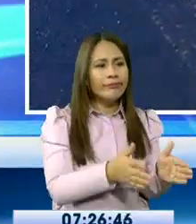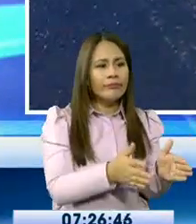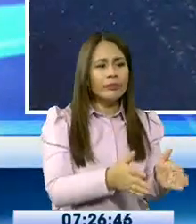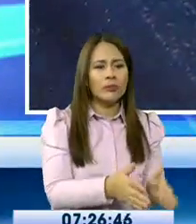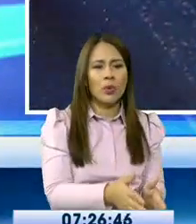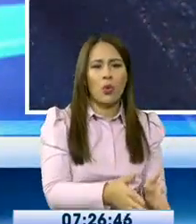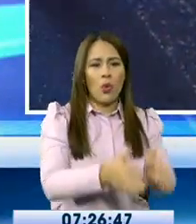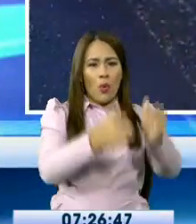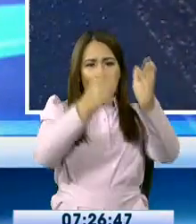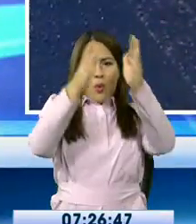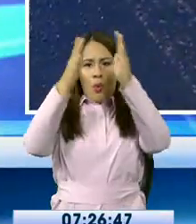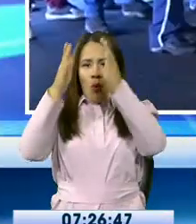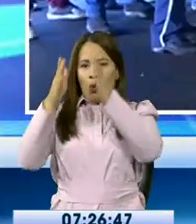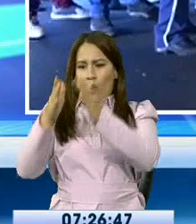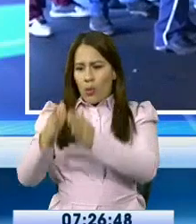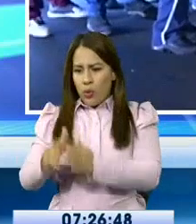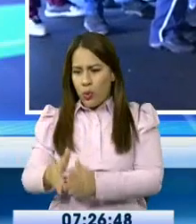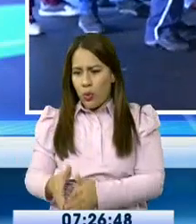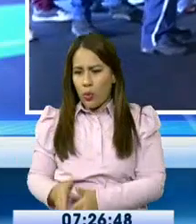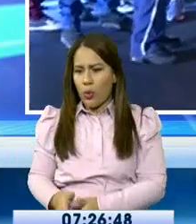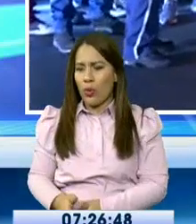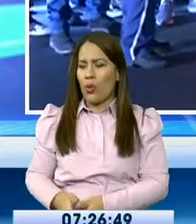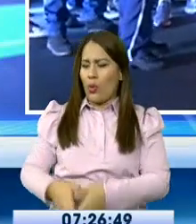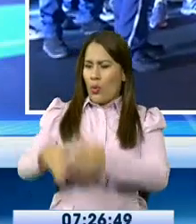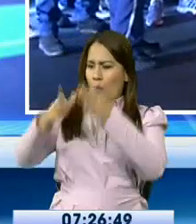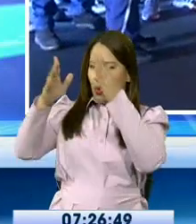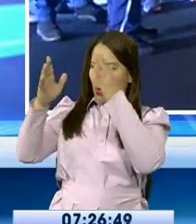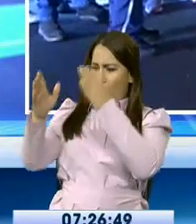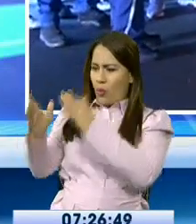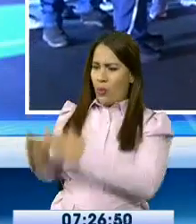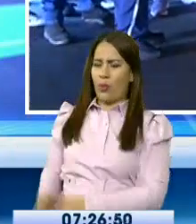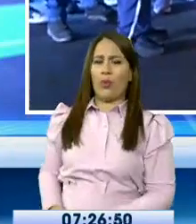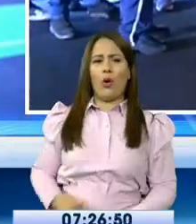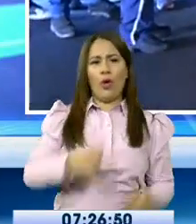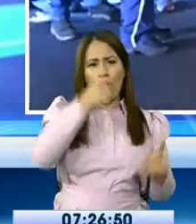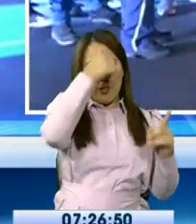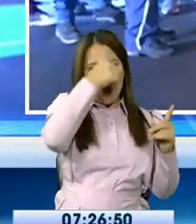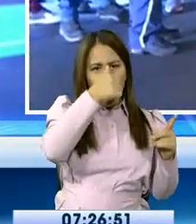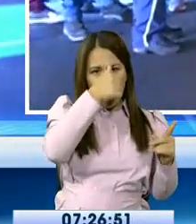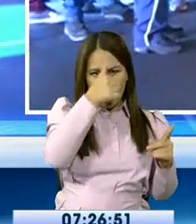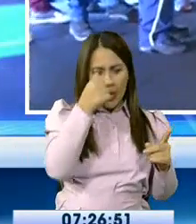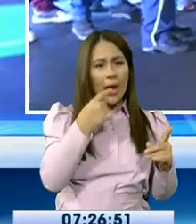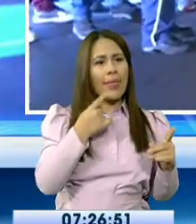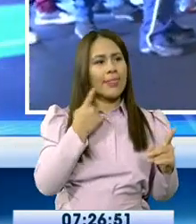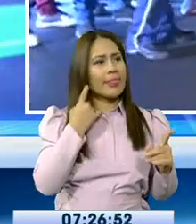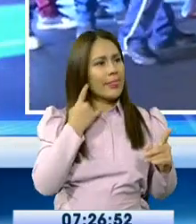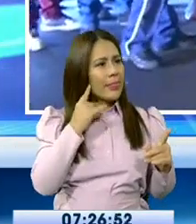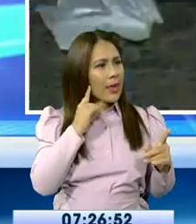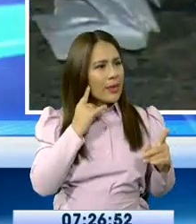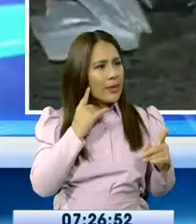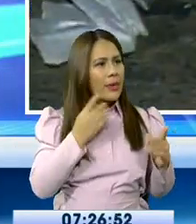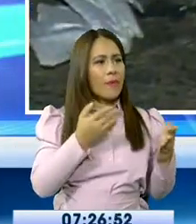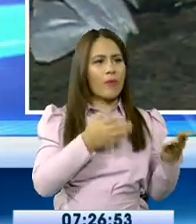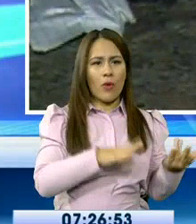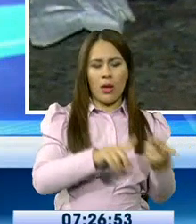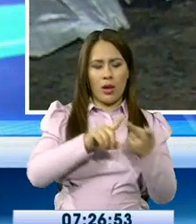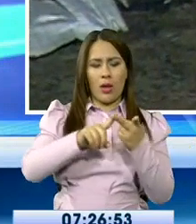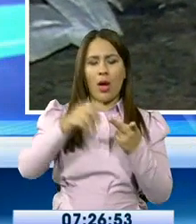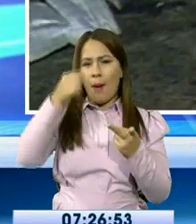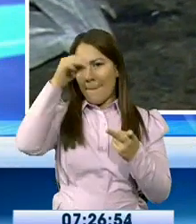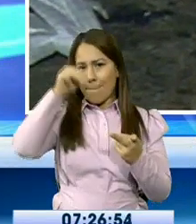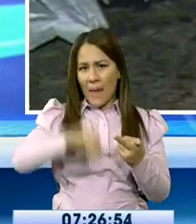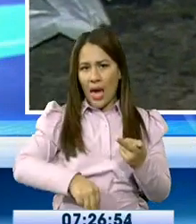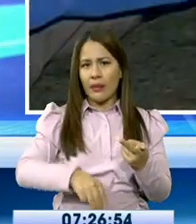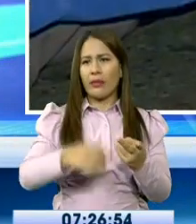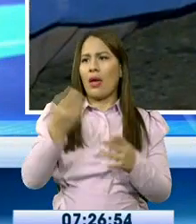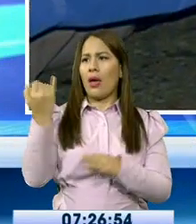una víctima cada 2 días. Domingo, lunes, martes, miércoles, jueves. Producto